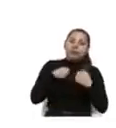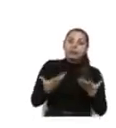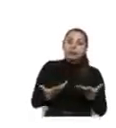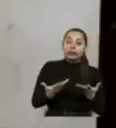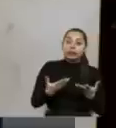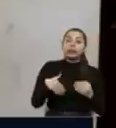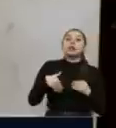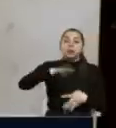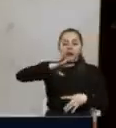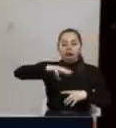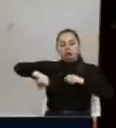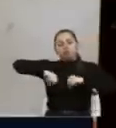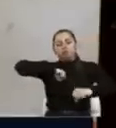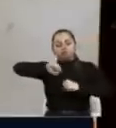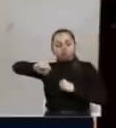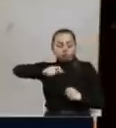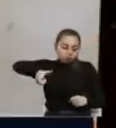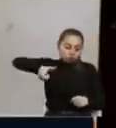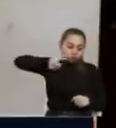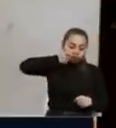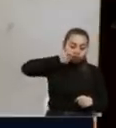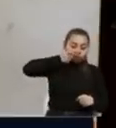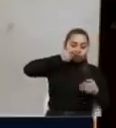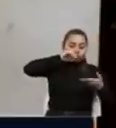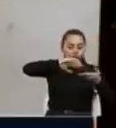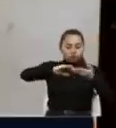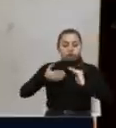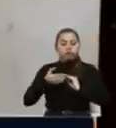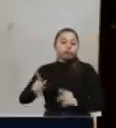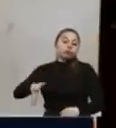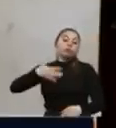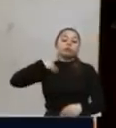inclusive de ejercer control sobre poblaciones.